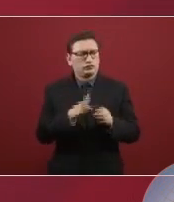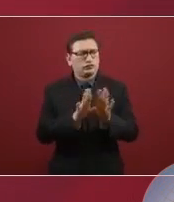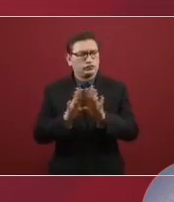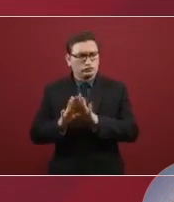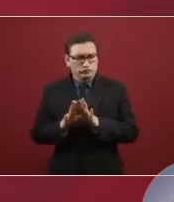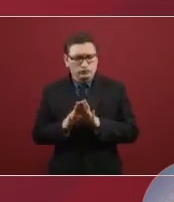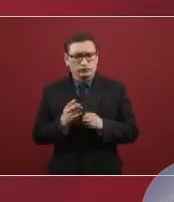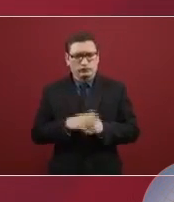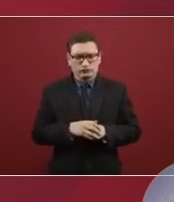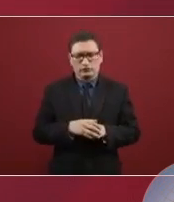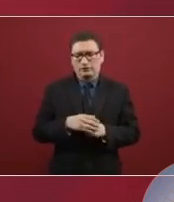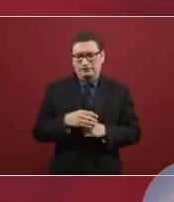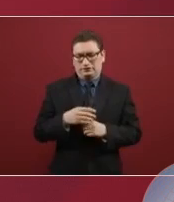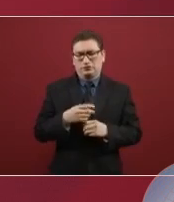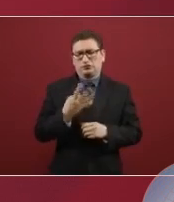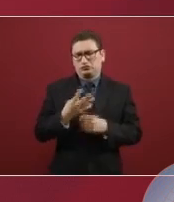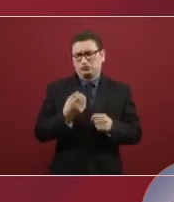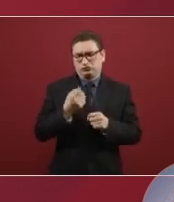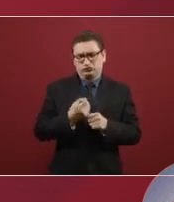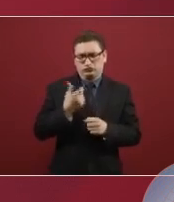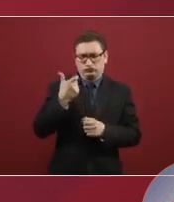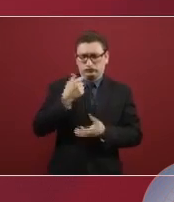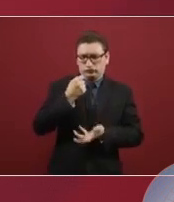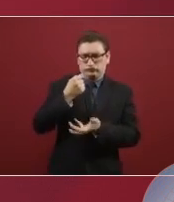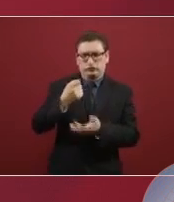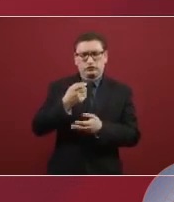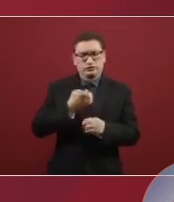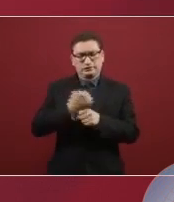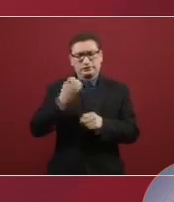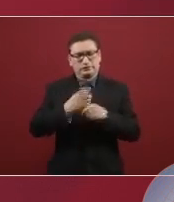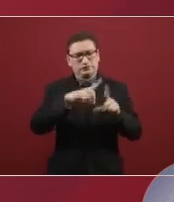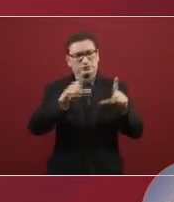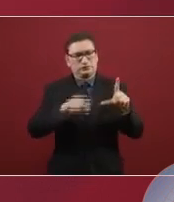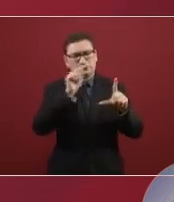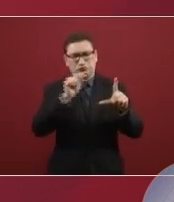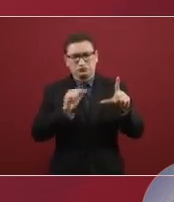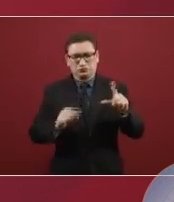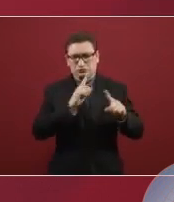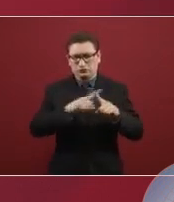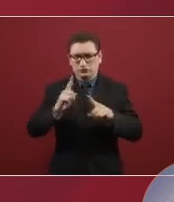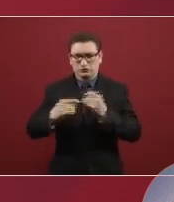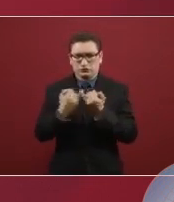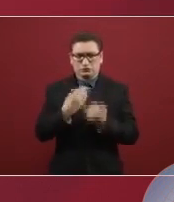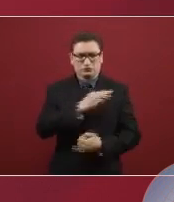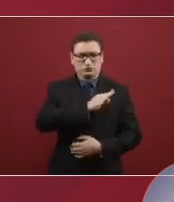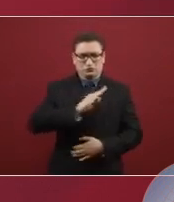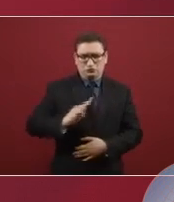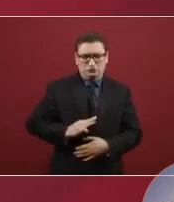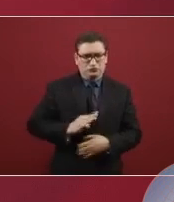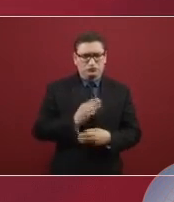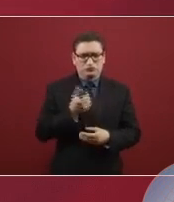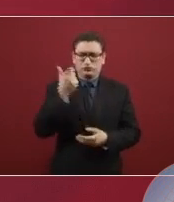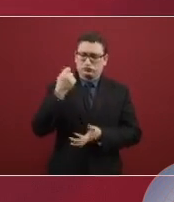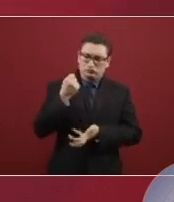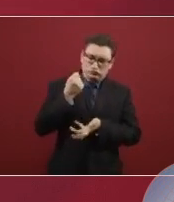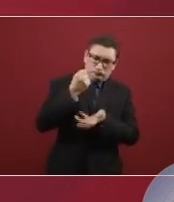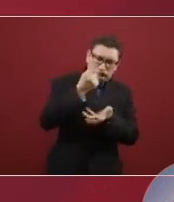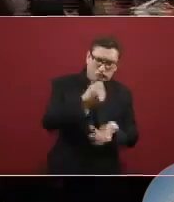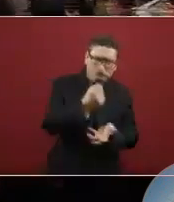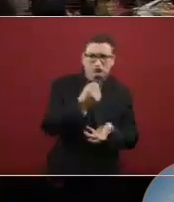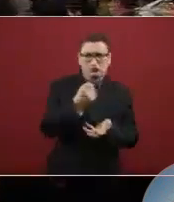transferido recursos a Estados y municipios si llegaron los